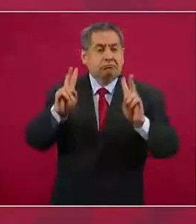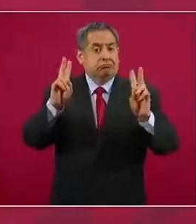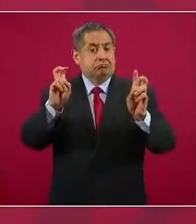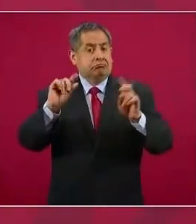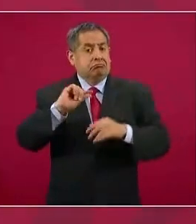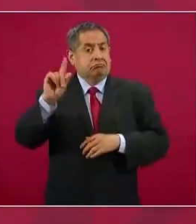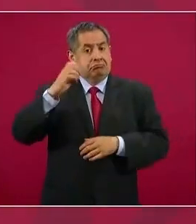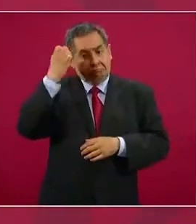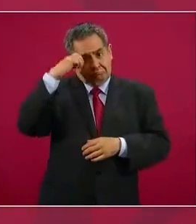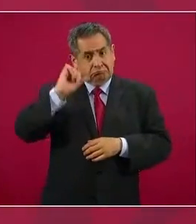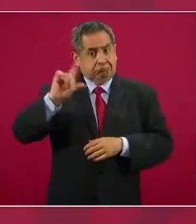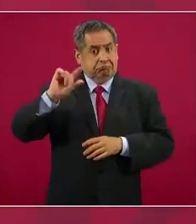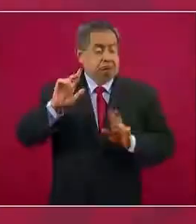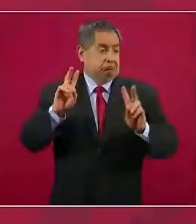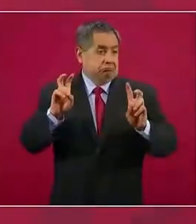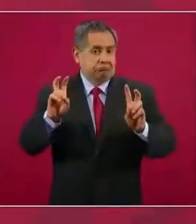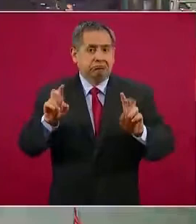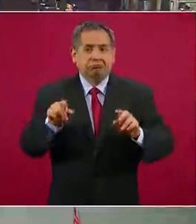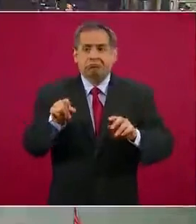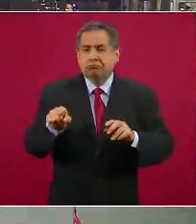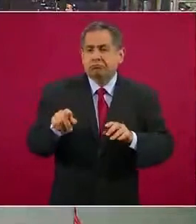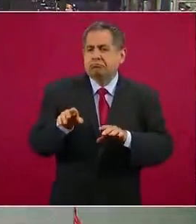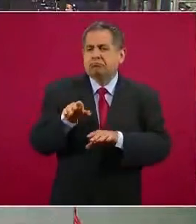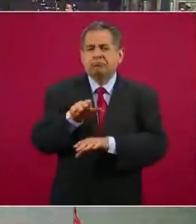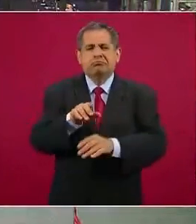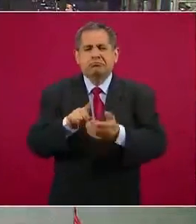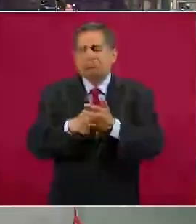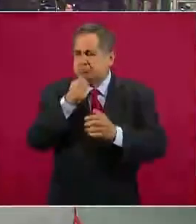experto, para